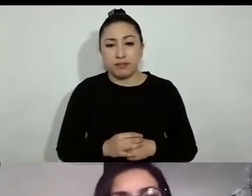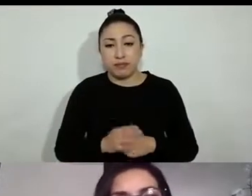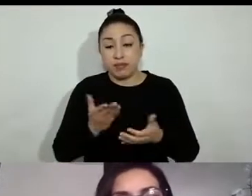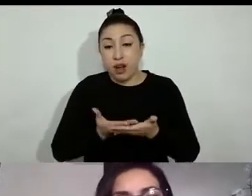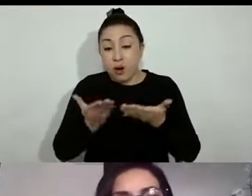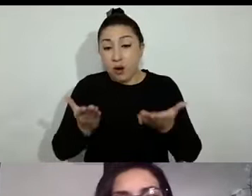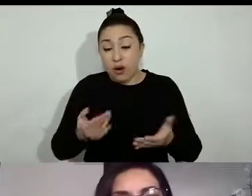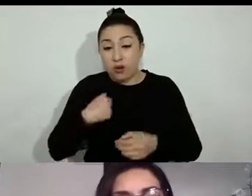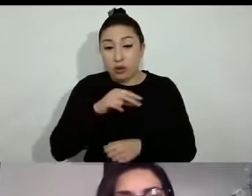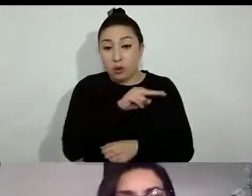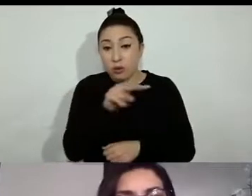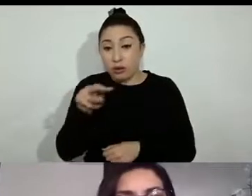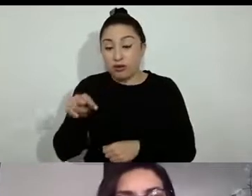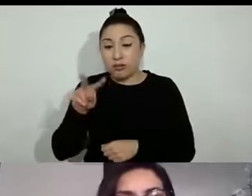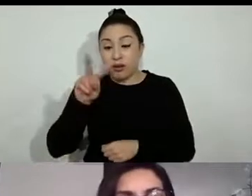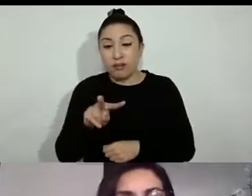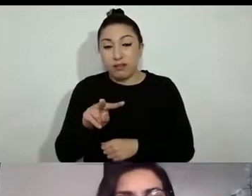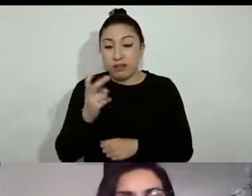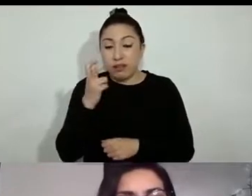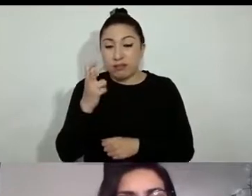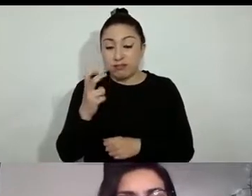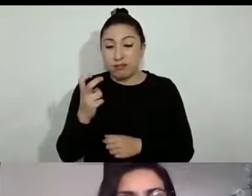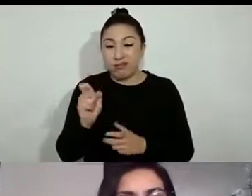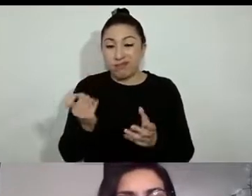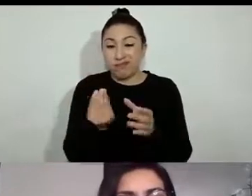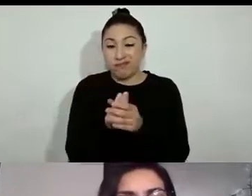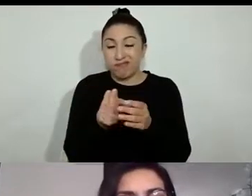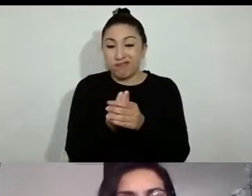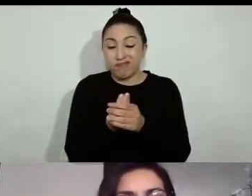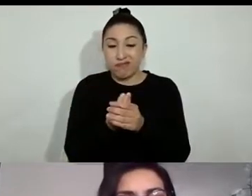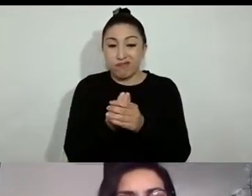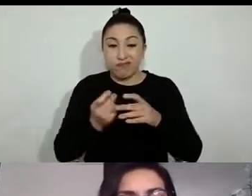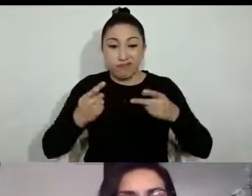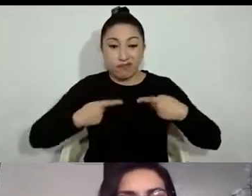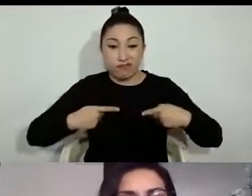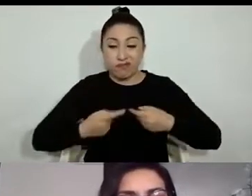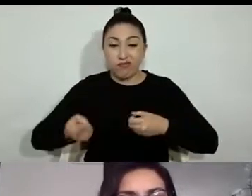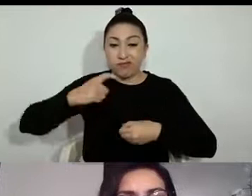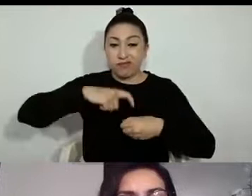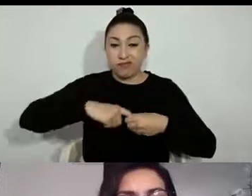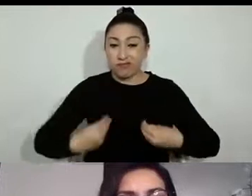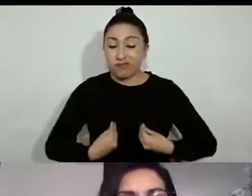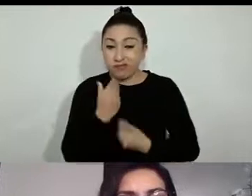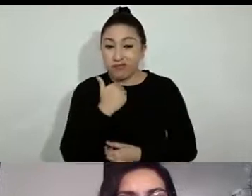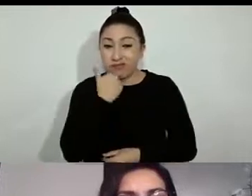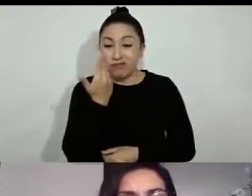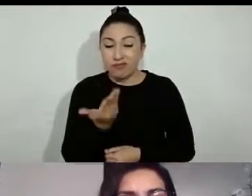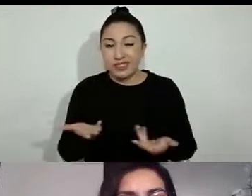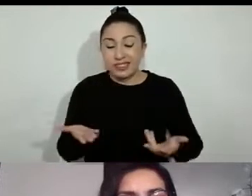como un elemento de la realidad que no ha sido